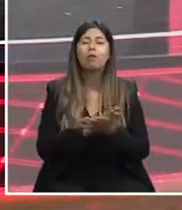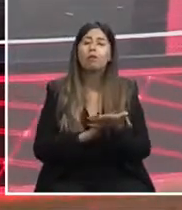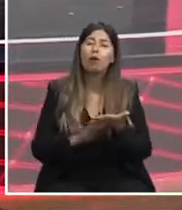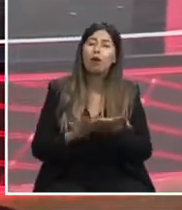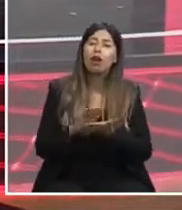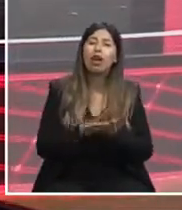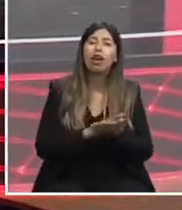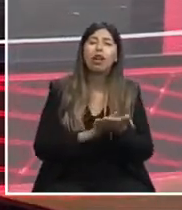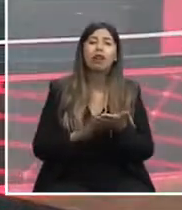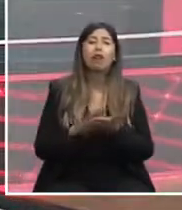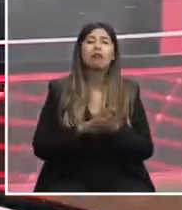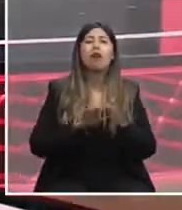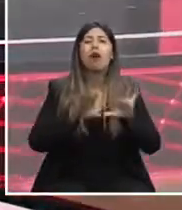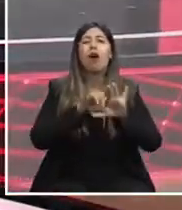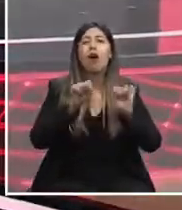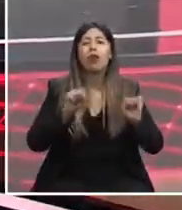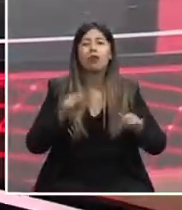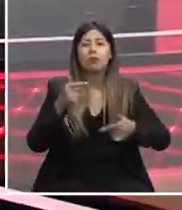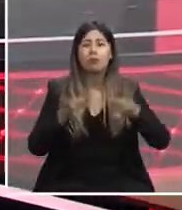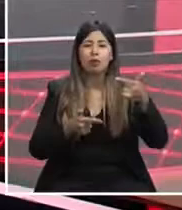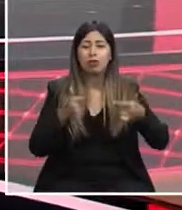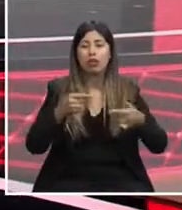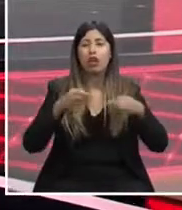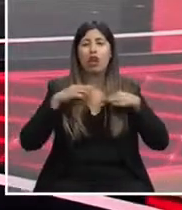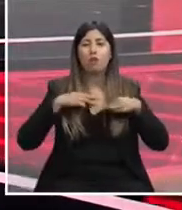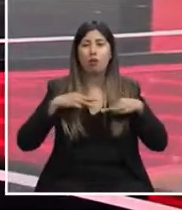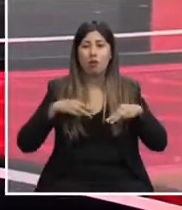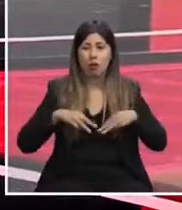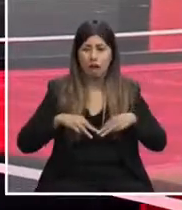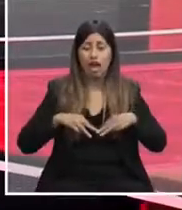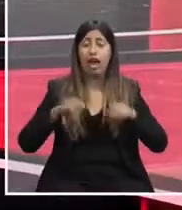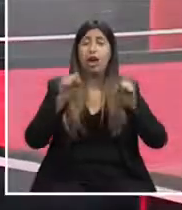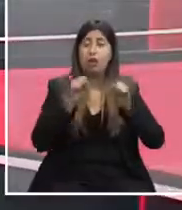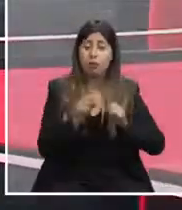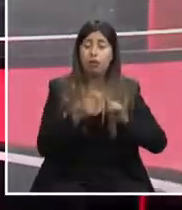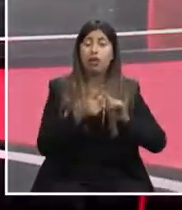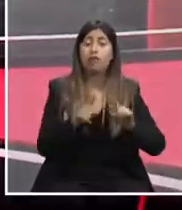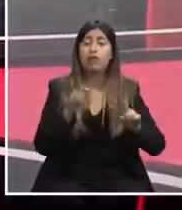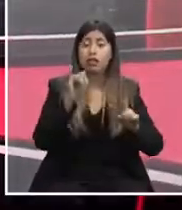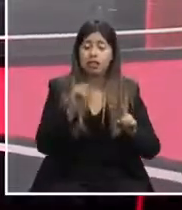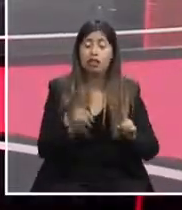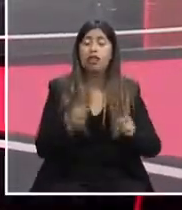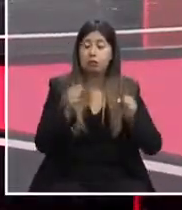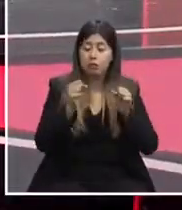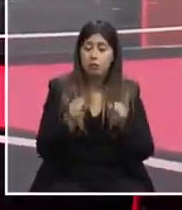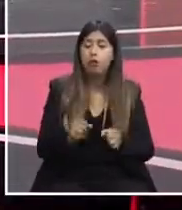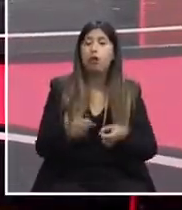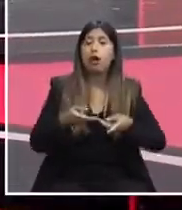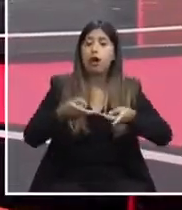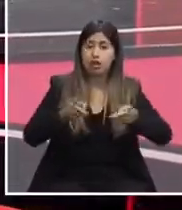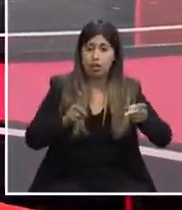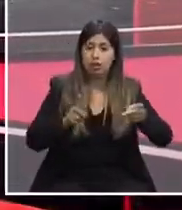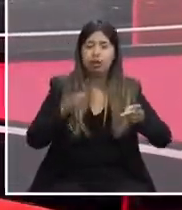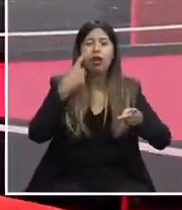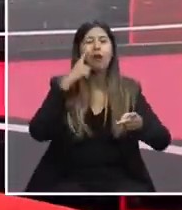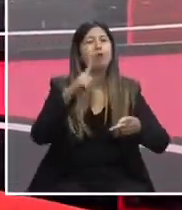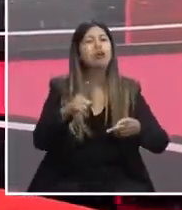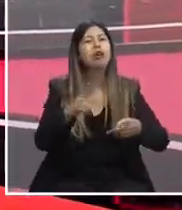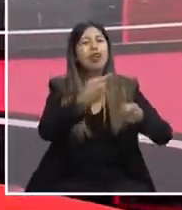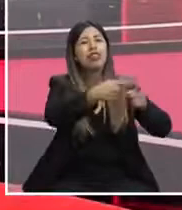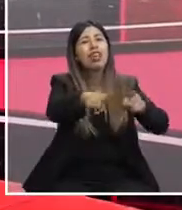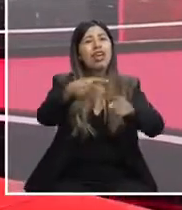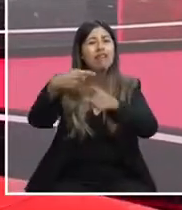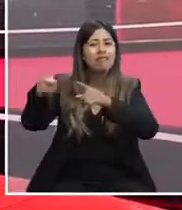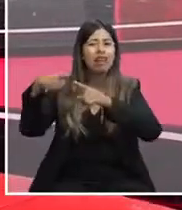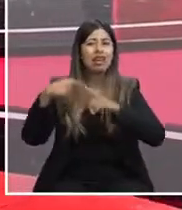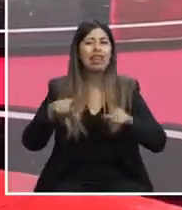un cierto consenso político-moral. Puede haber diferencias, es legítimo que haya diferencias, pero las diferencias deben poder convivir. Ninguna